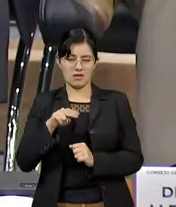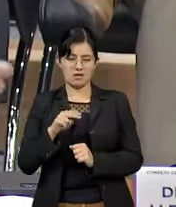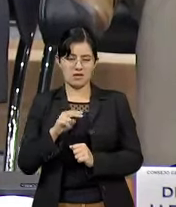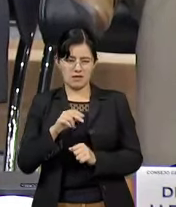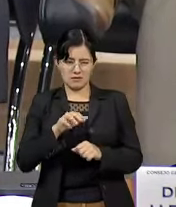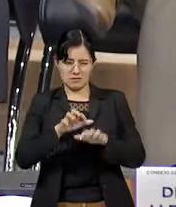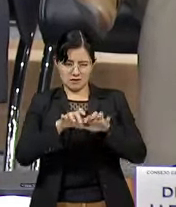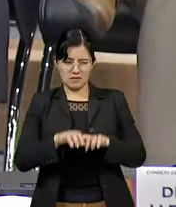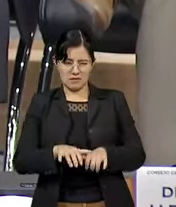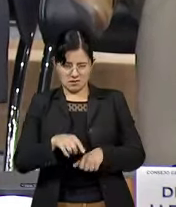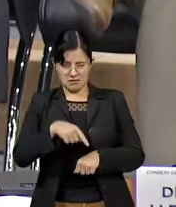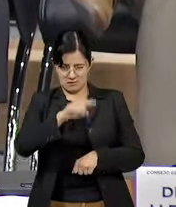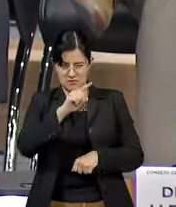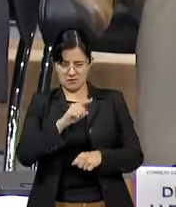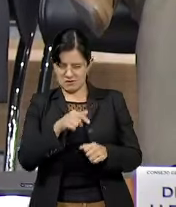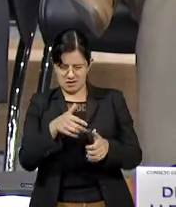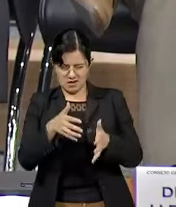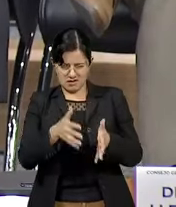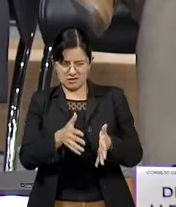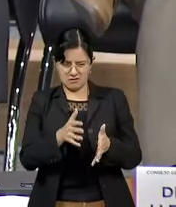apruebes en sus